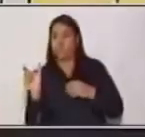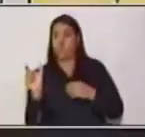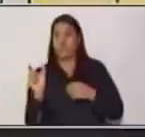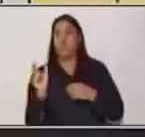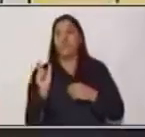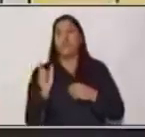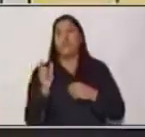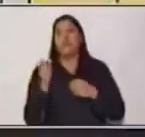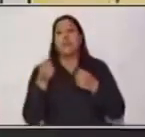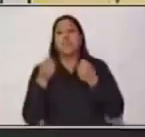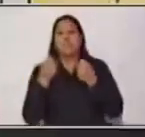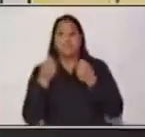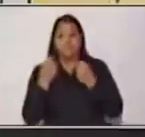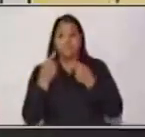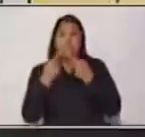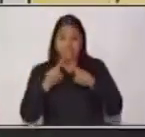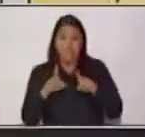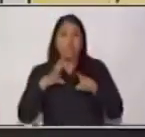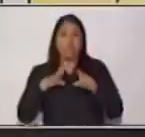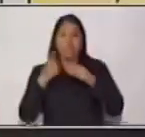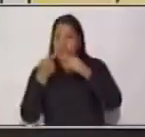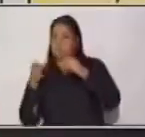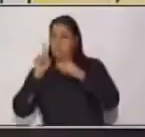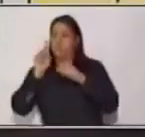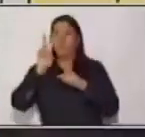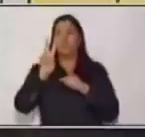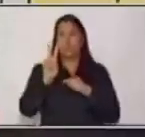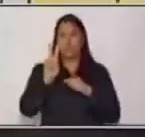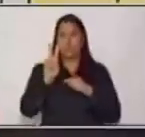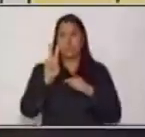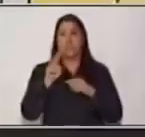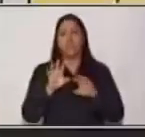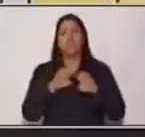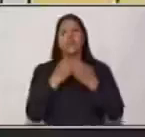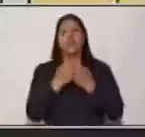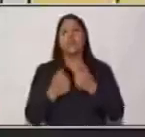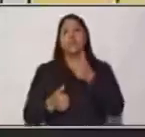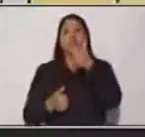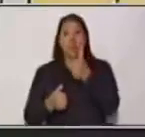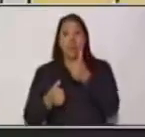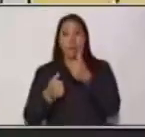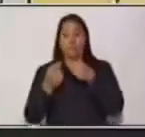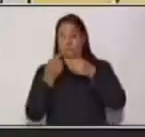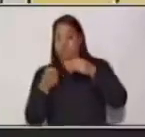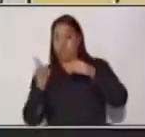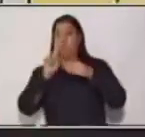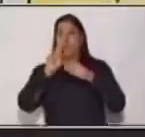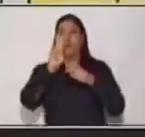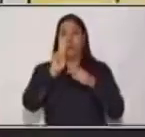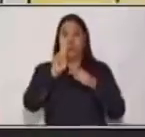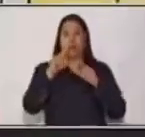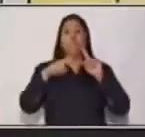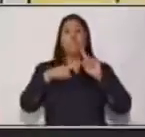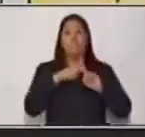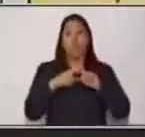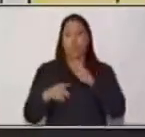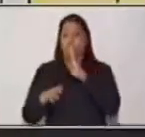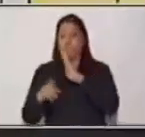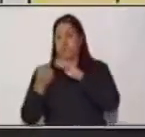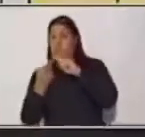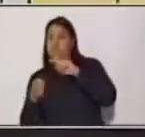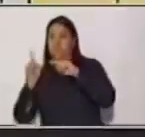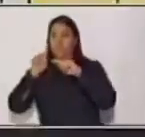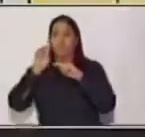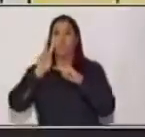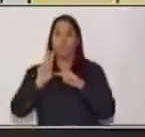cuadrado. Entonces, A al cuadrado por B al cuadrado. ¿Y esto a qué va